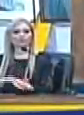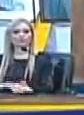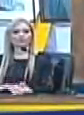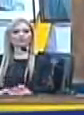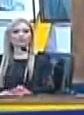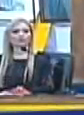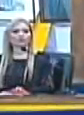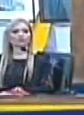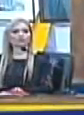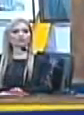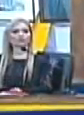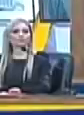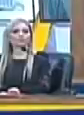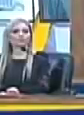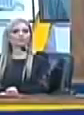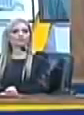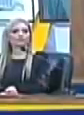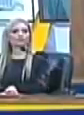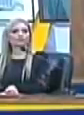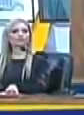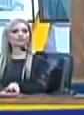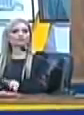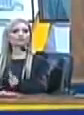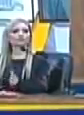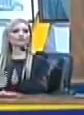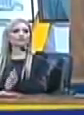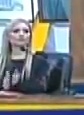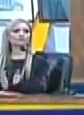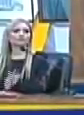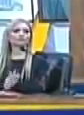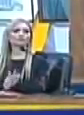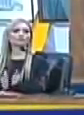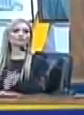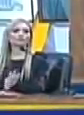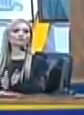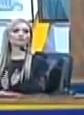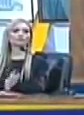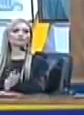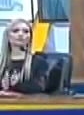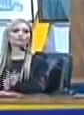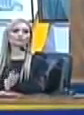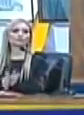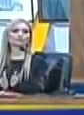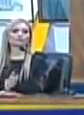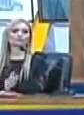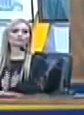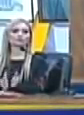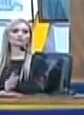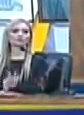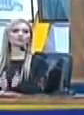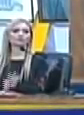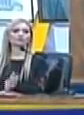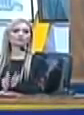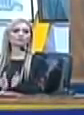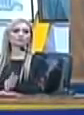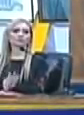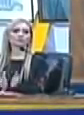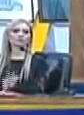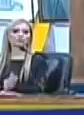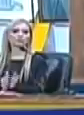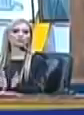propia voz la visión de lo que fue el devenir del año que acaba de concluir 2021 año